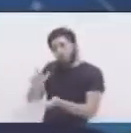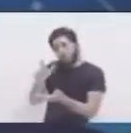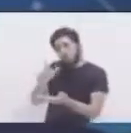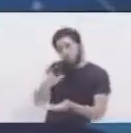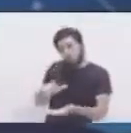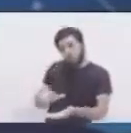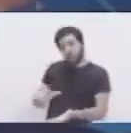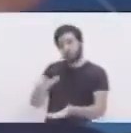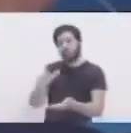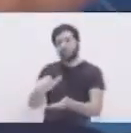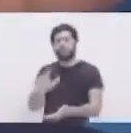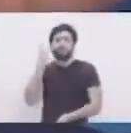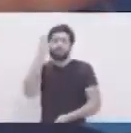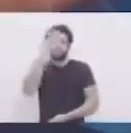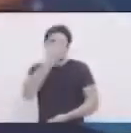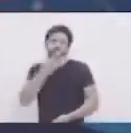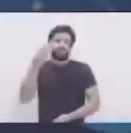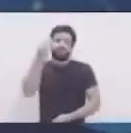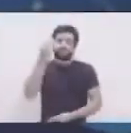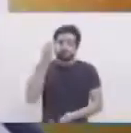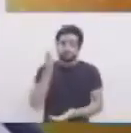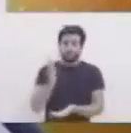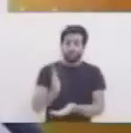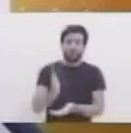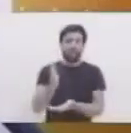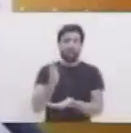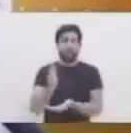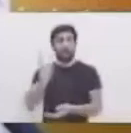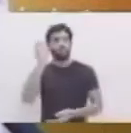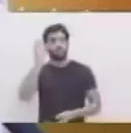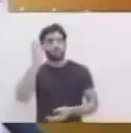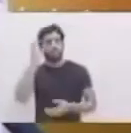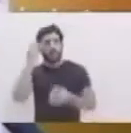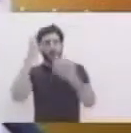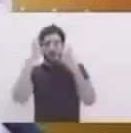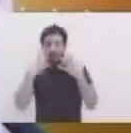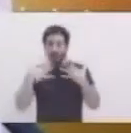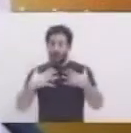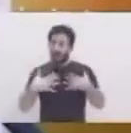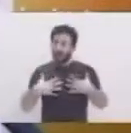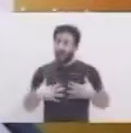Lurius era una dulce perrita blanca,